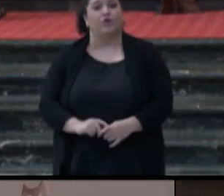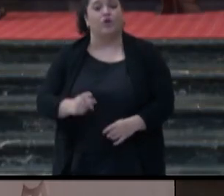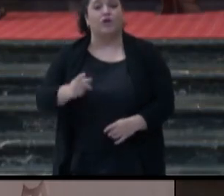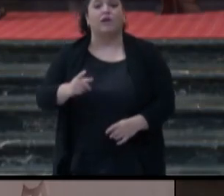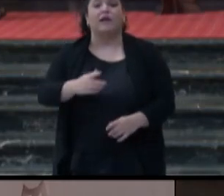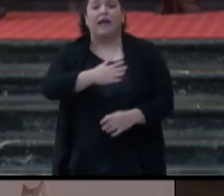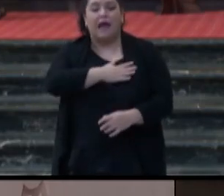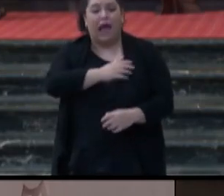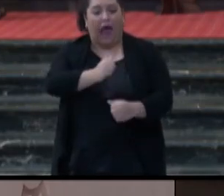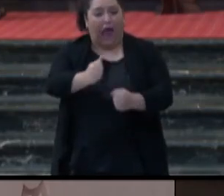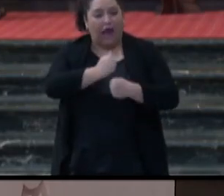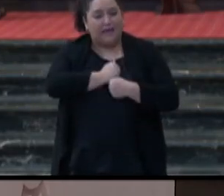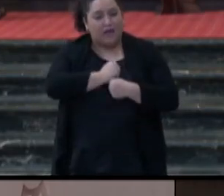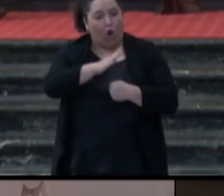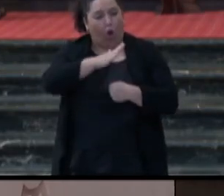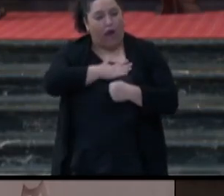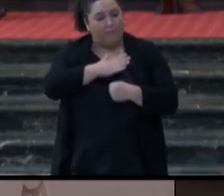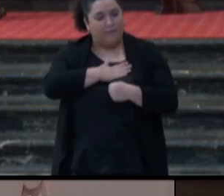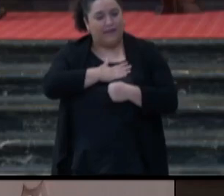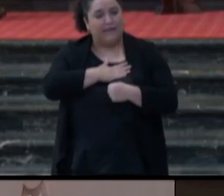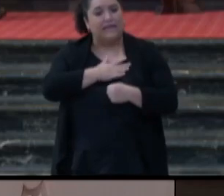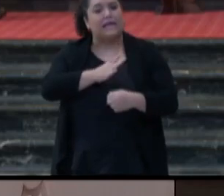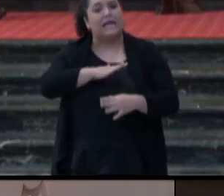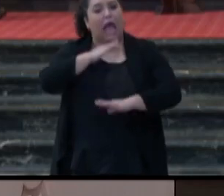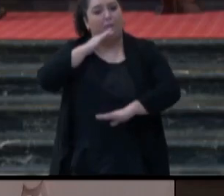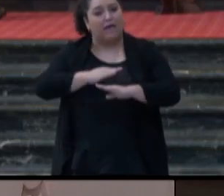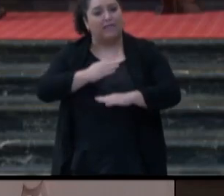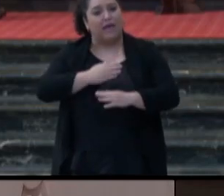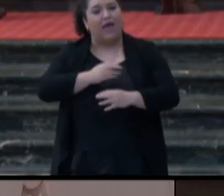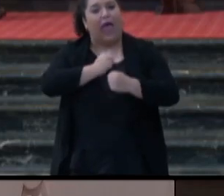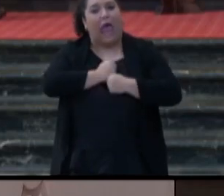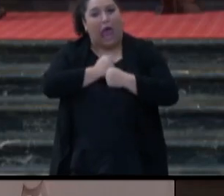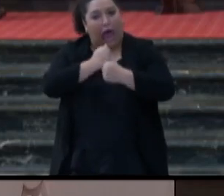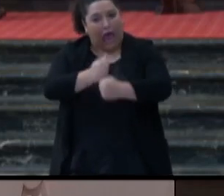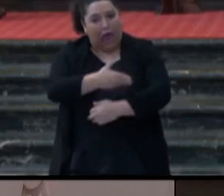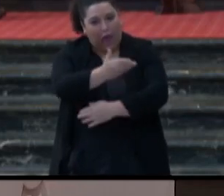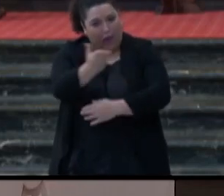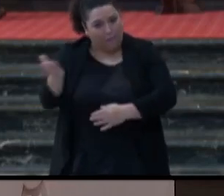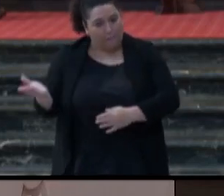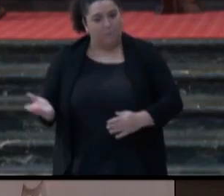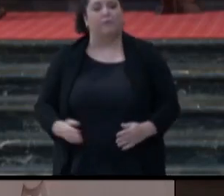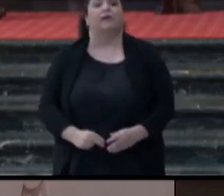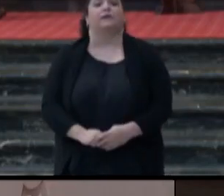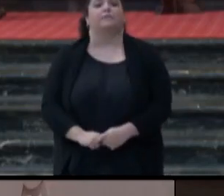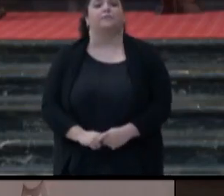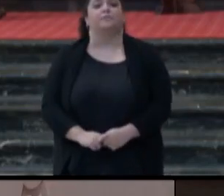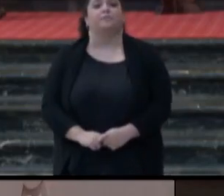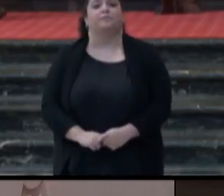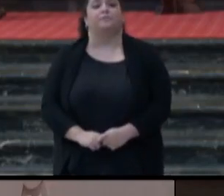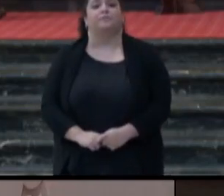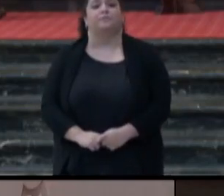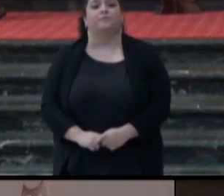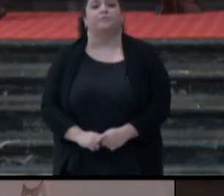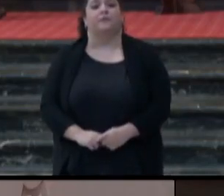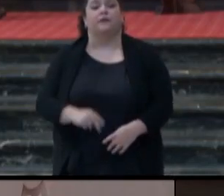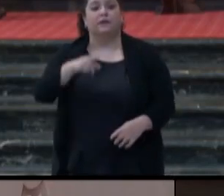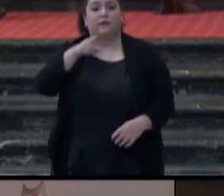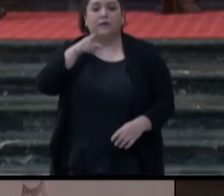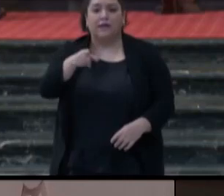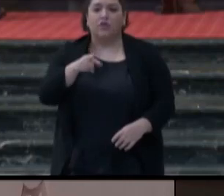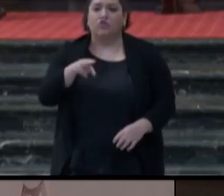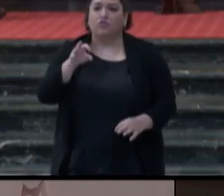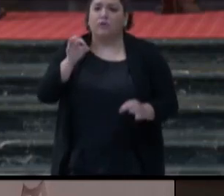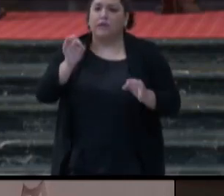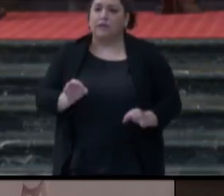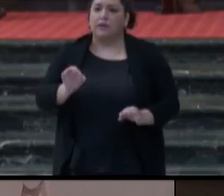amado y ser capaces de amar Y es así porque Dios nos ha